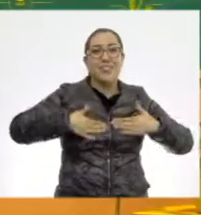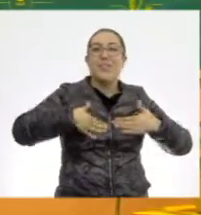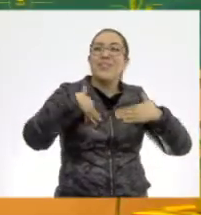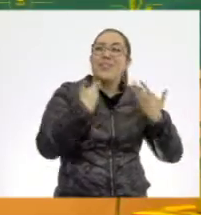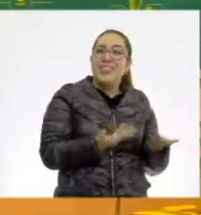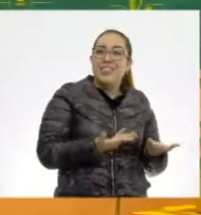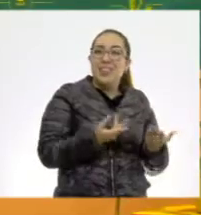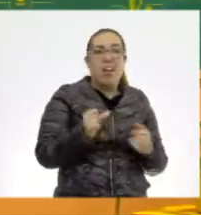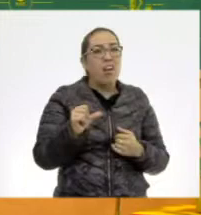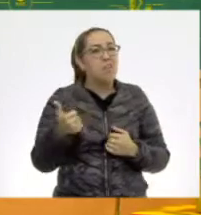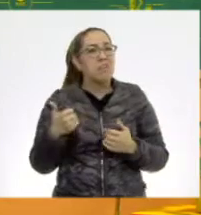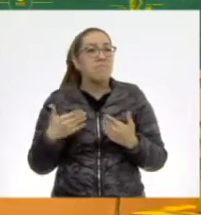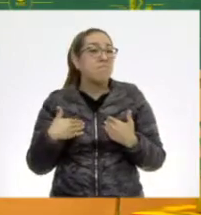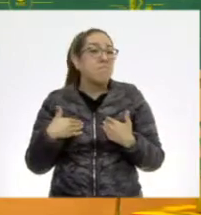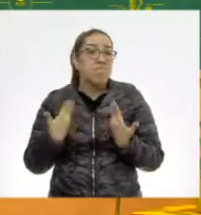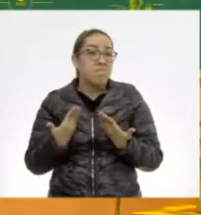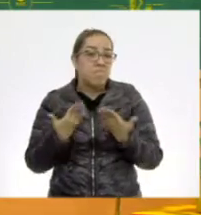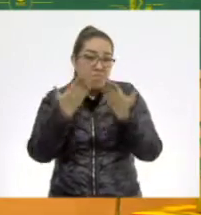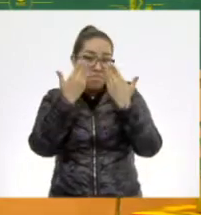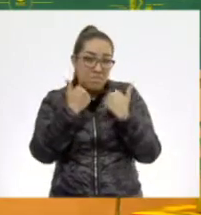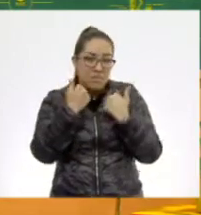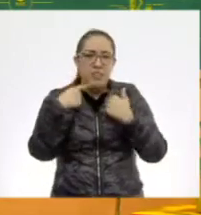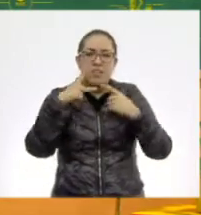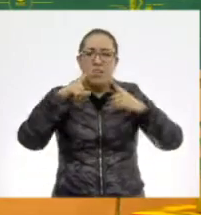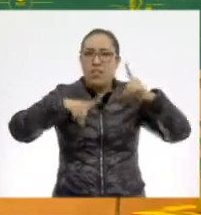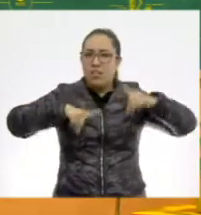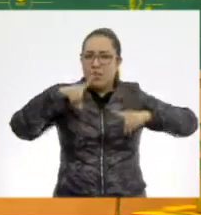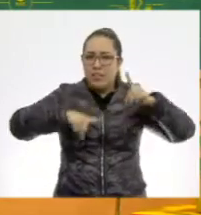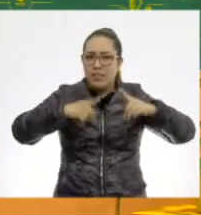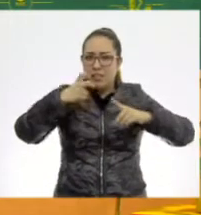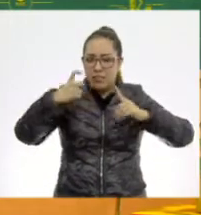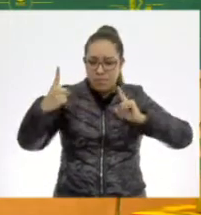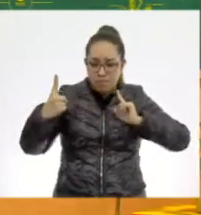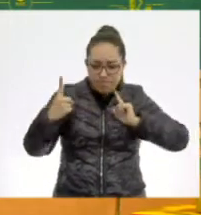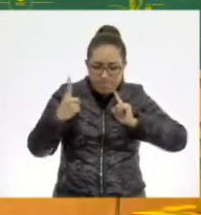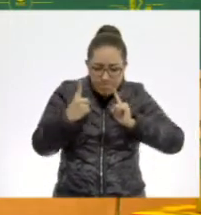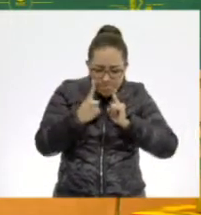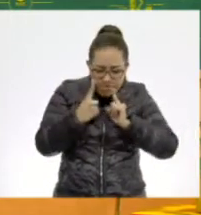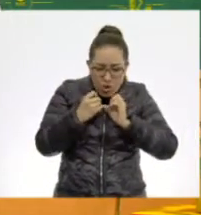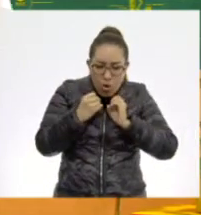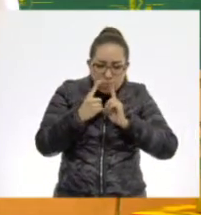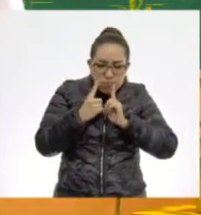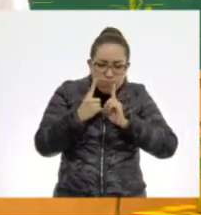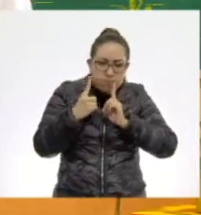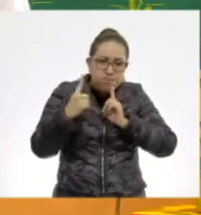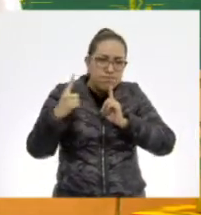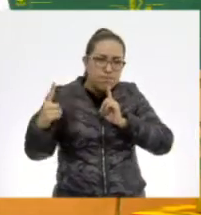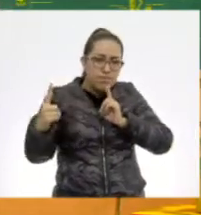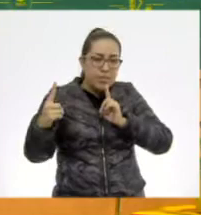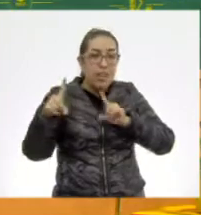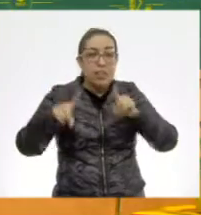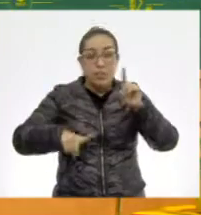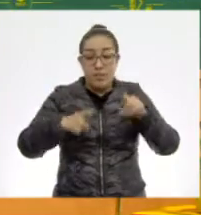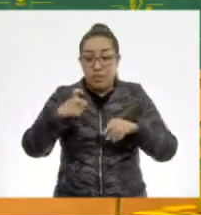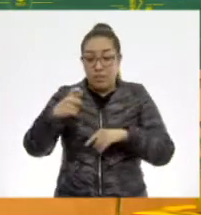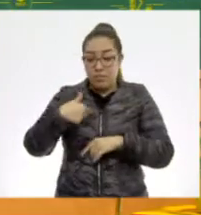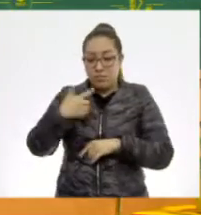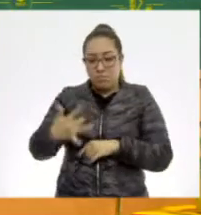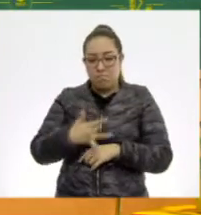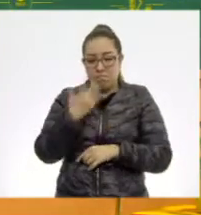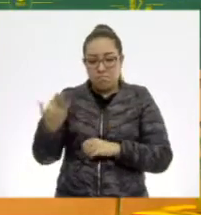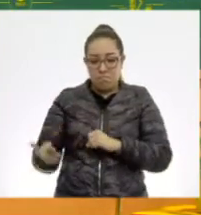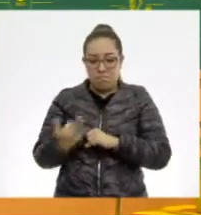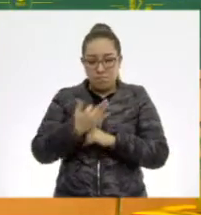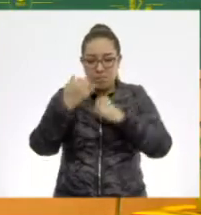quienes no tenemos tanta confianza. Y dependiendo de eso, vamos a permitir que se acerquen a mí o que no se acerque a mí, porque eso me da mucha